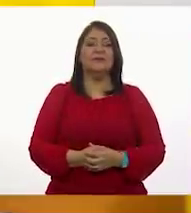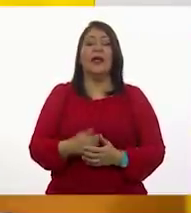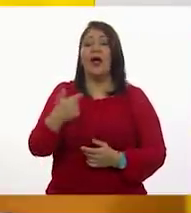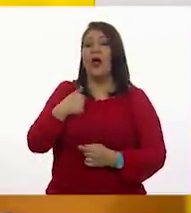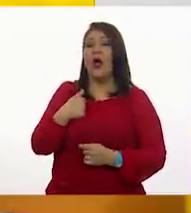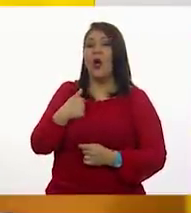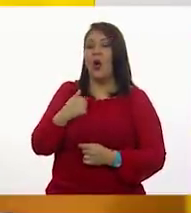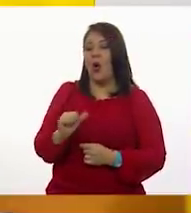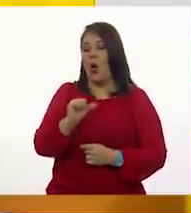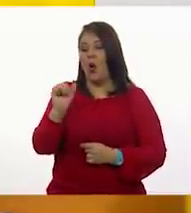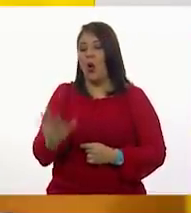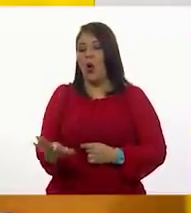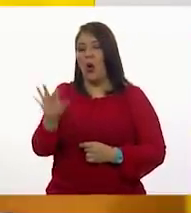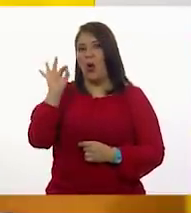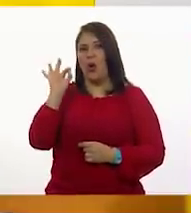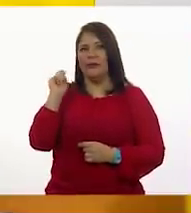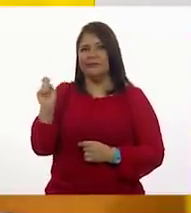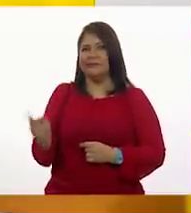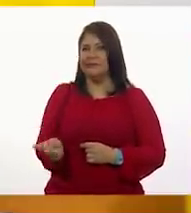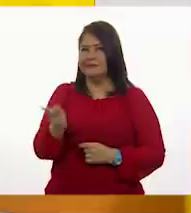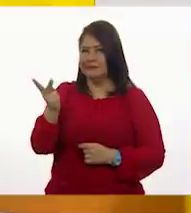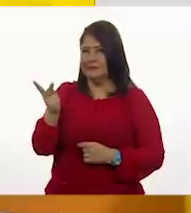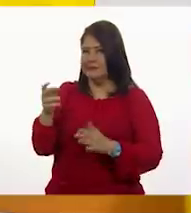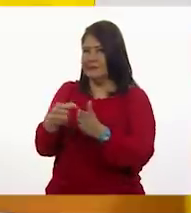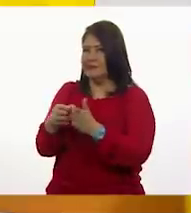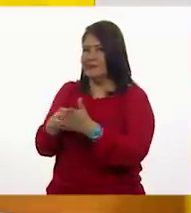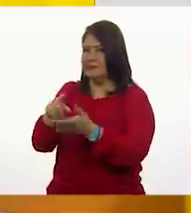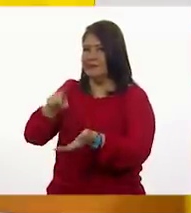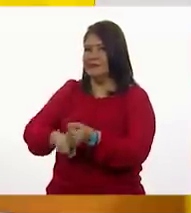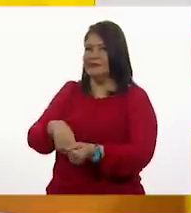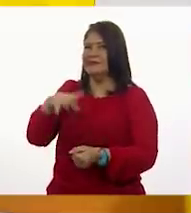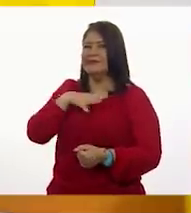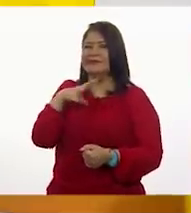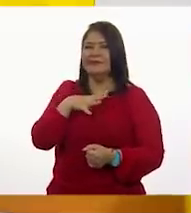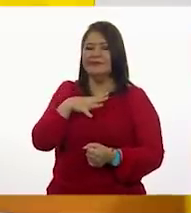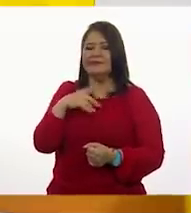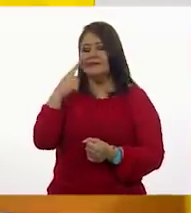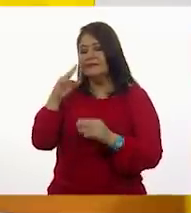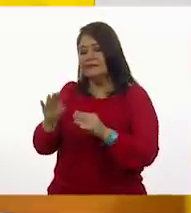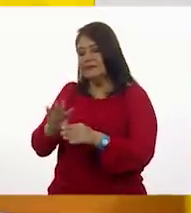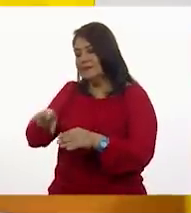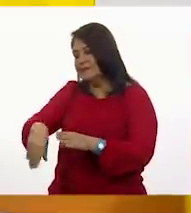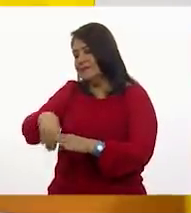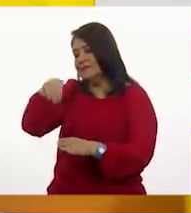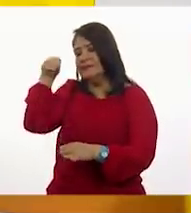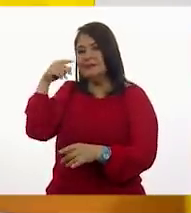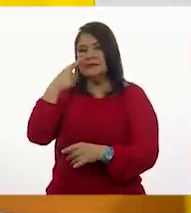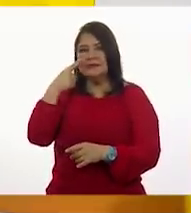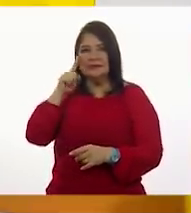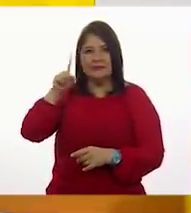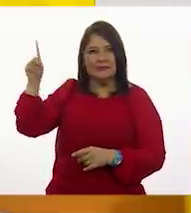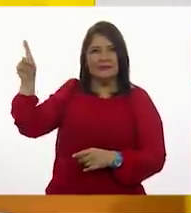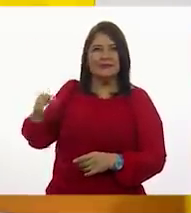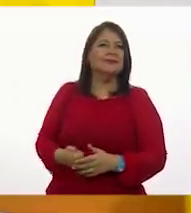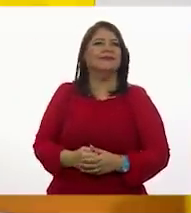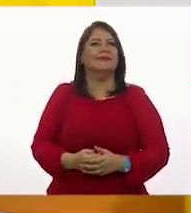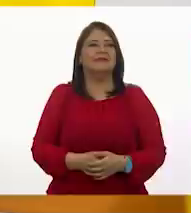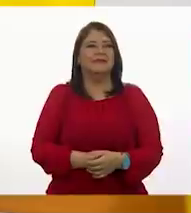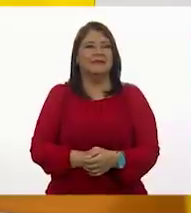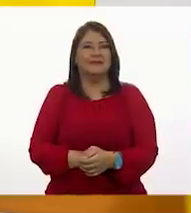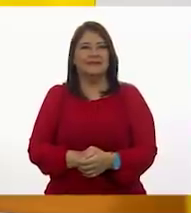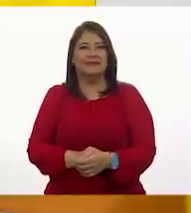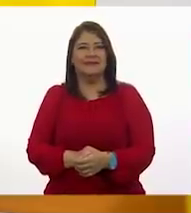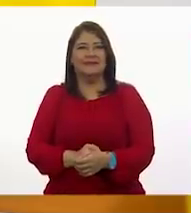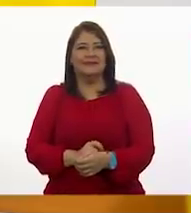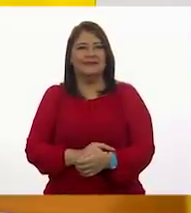sacaré otra pregunta de esta cajita. Así que la voy a sacar. ¿Cuál te tocó? ¿Cuál te